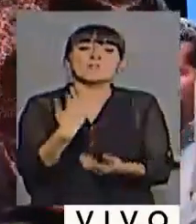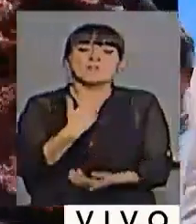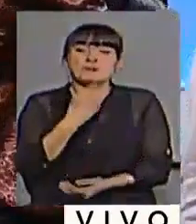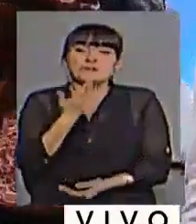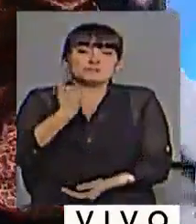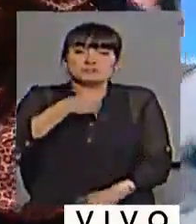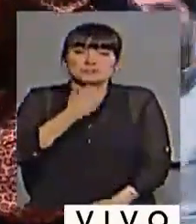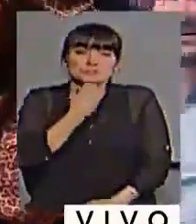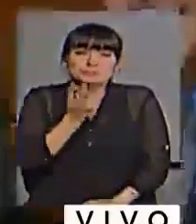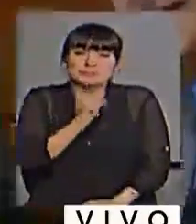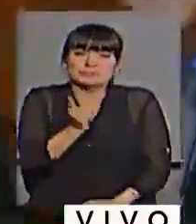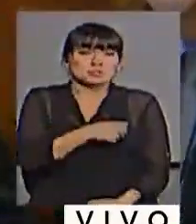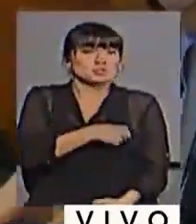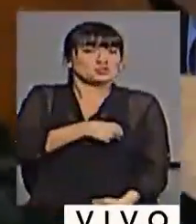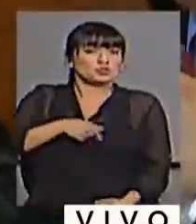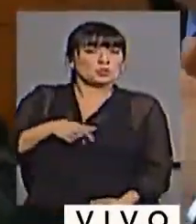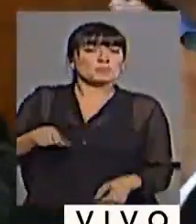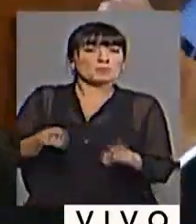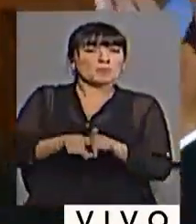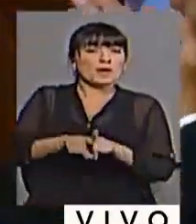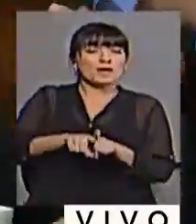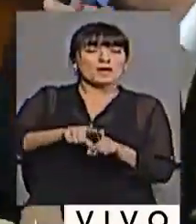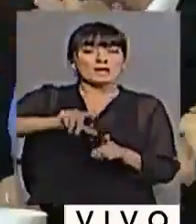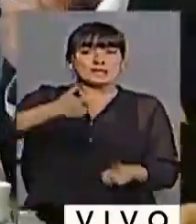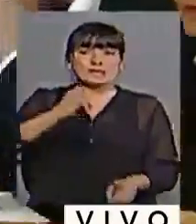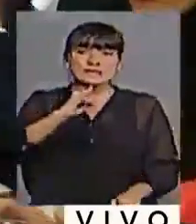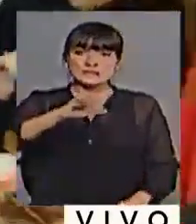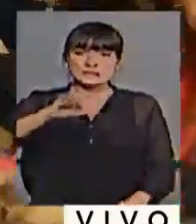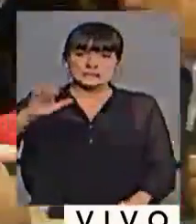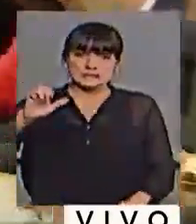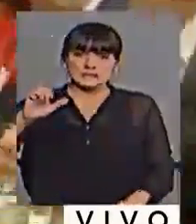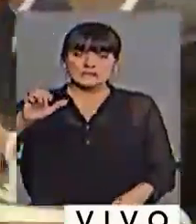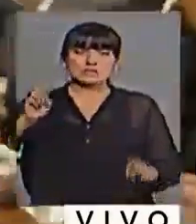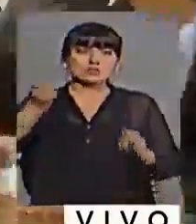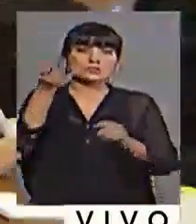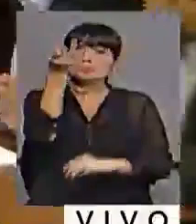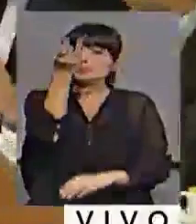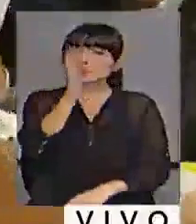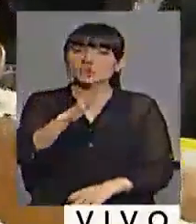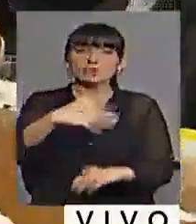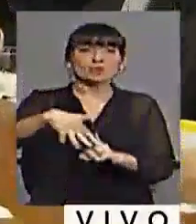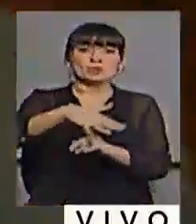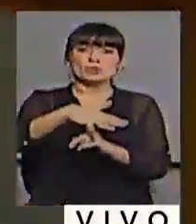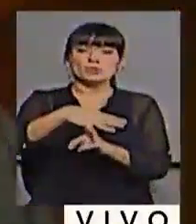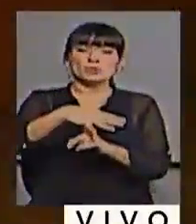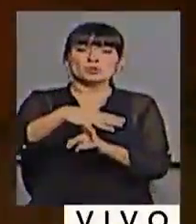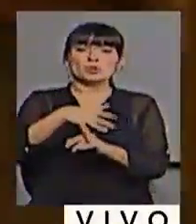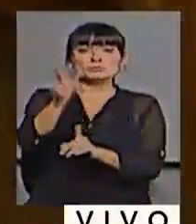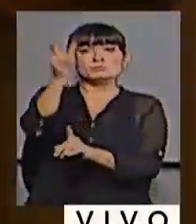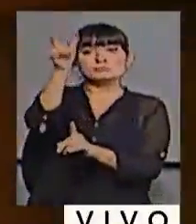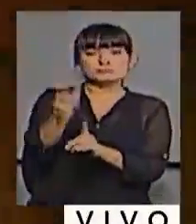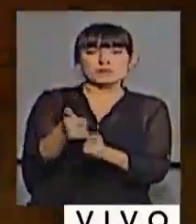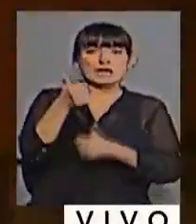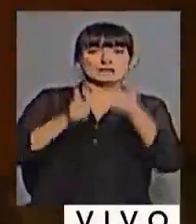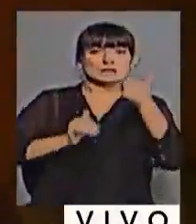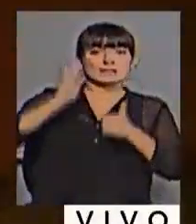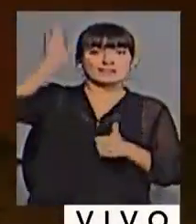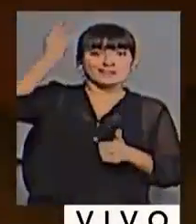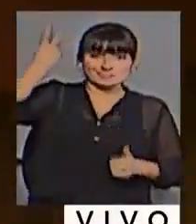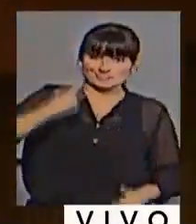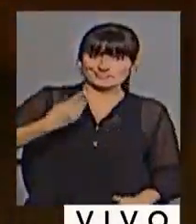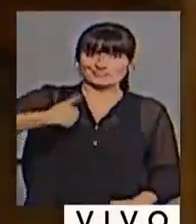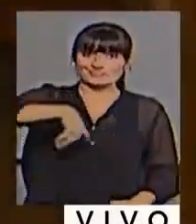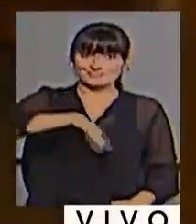nombre como el de Alejandro Guillé por la sola circunstancia de ser nuestro candidato.